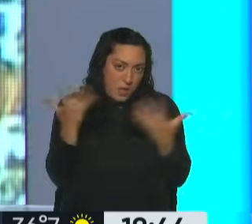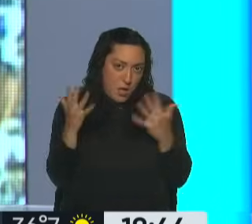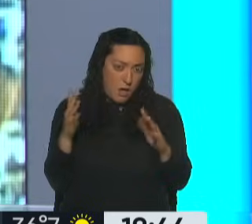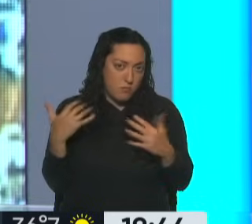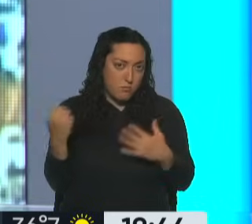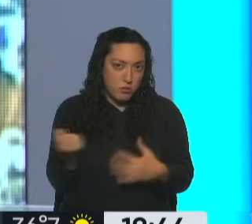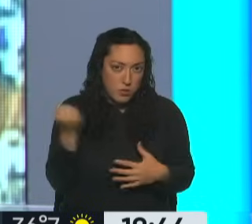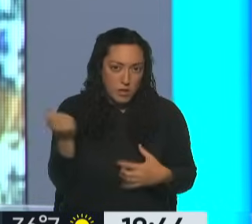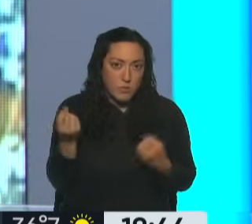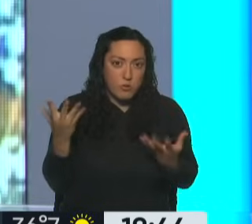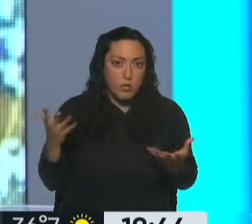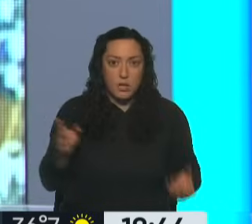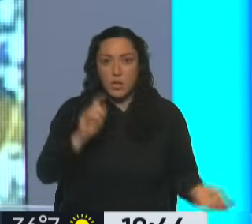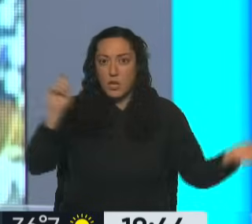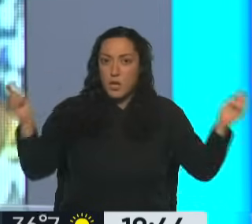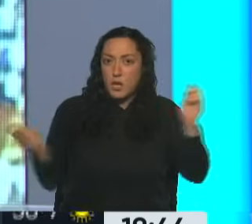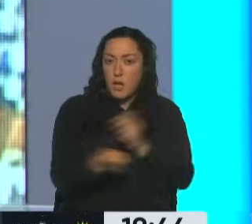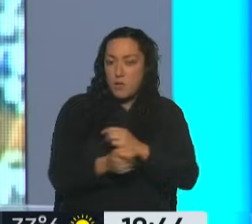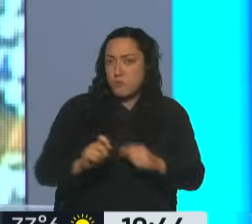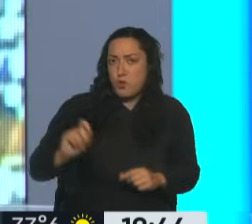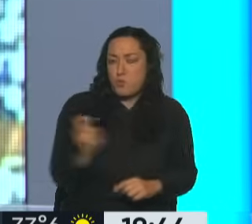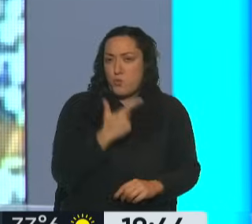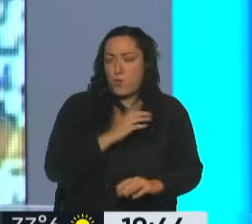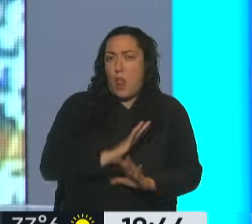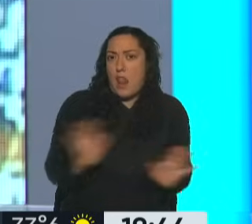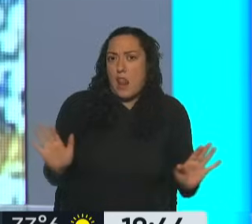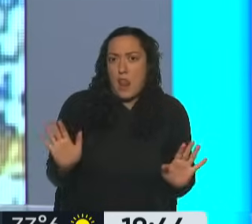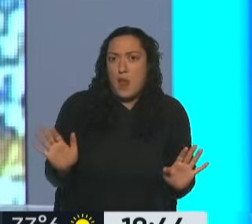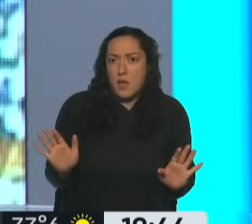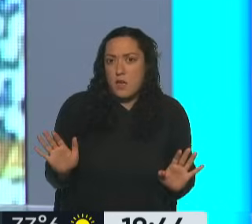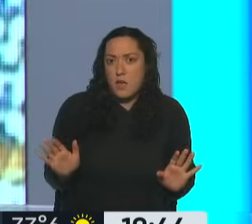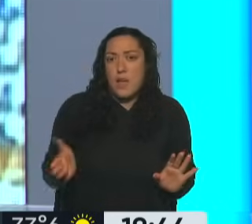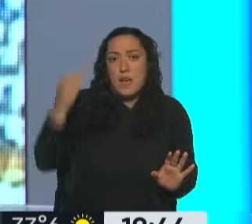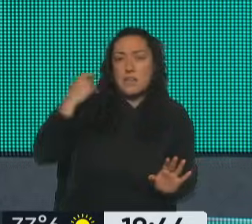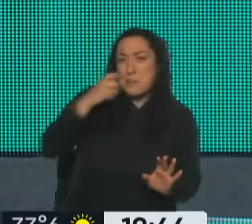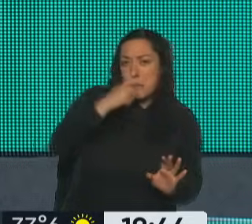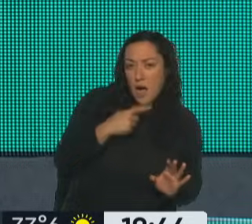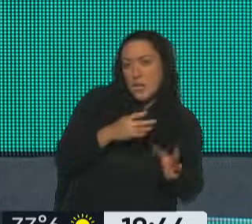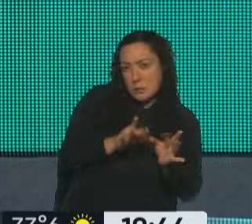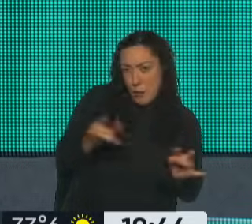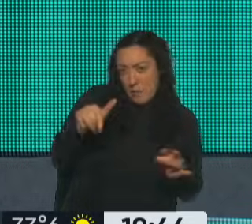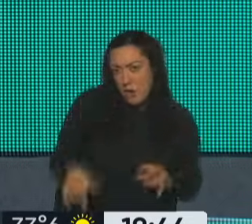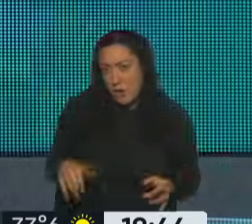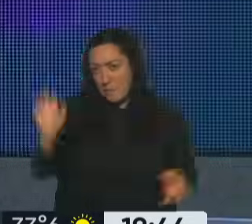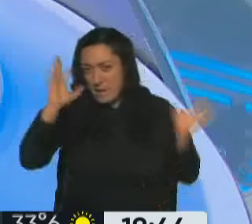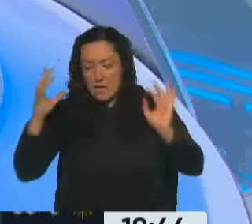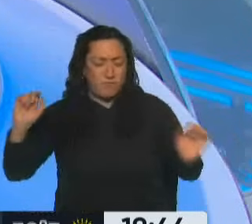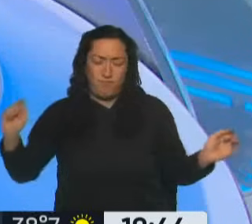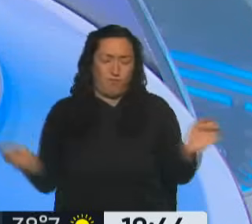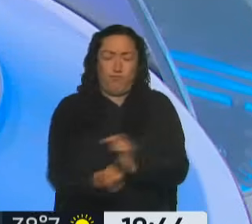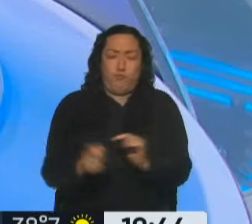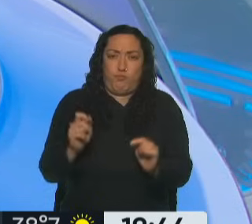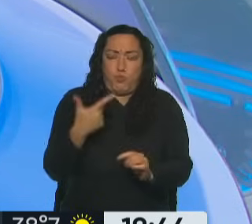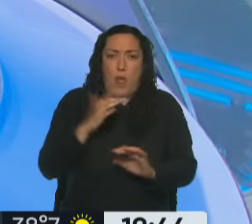cambio mucho más brutal que el que fue cuando ganó Mauricio Macri. Ah, mira, Luis. Sí,